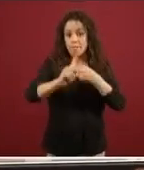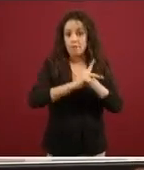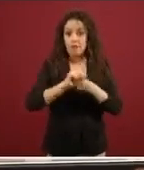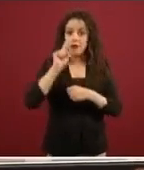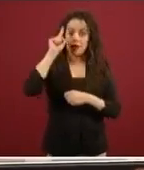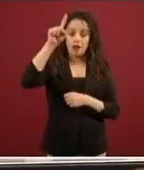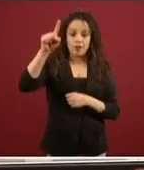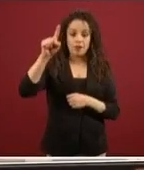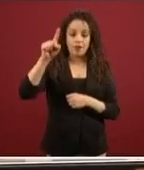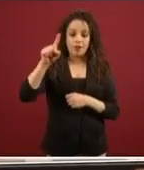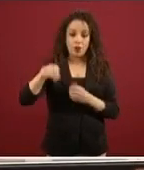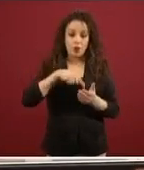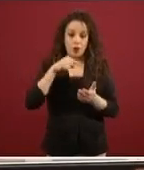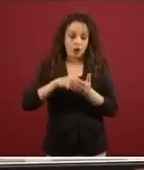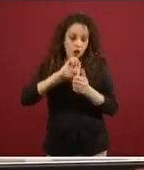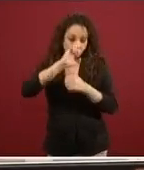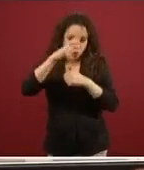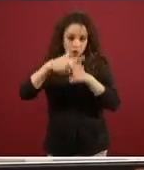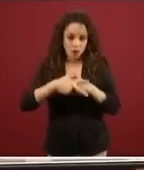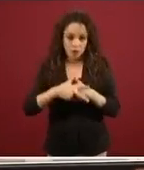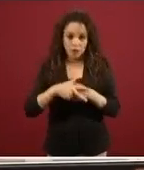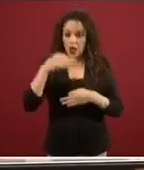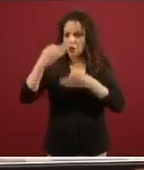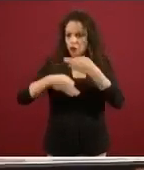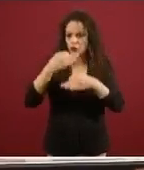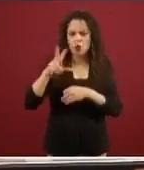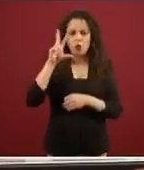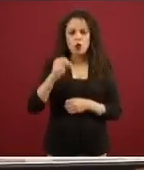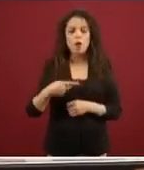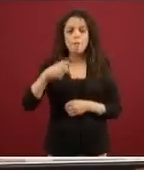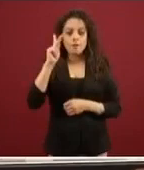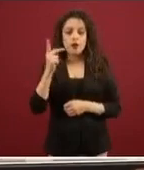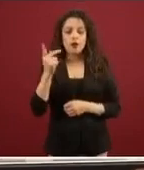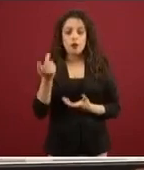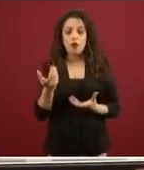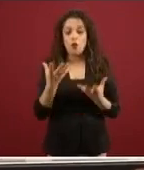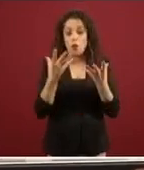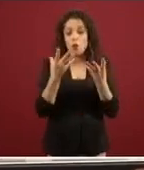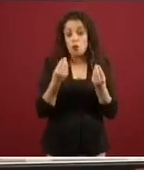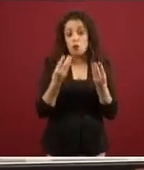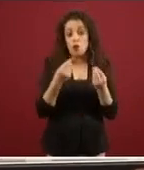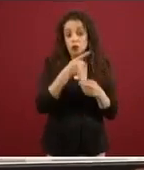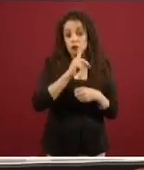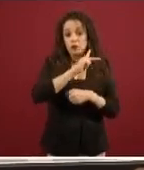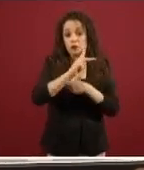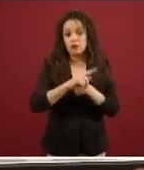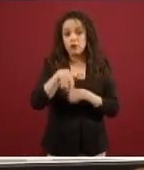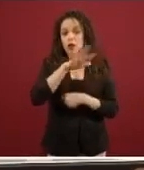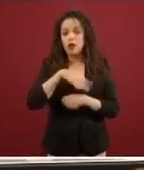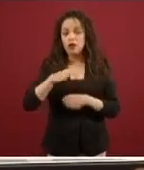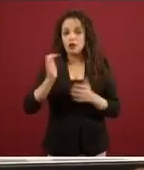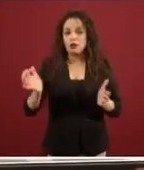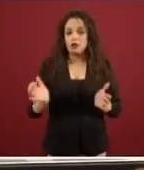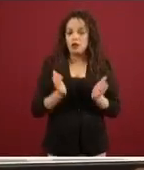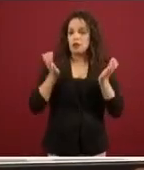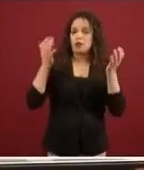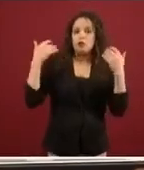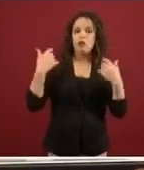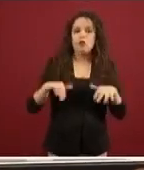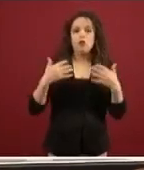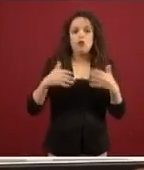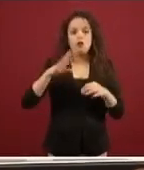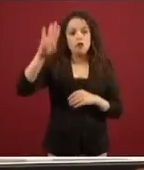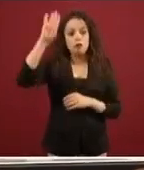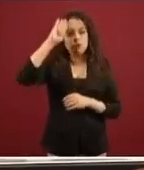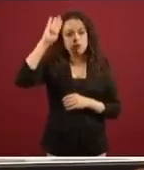desafortunadamente, no a todos, pero a un buen número de ellos, es que les tomó por sorpresa la epidemia, la consideraron una